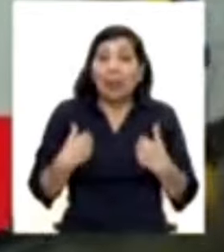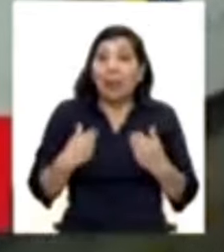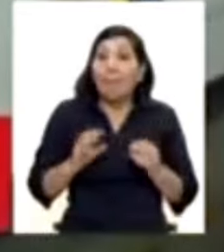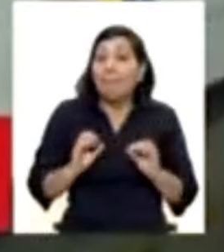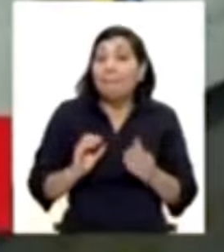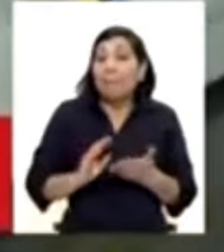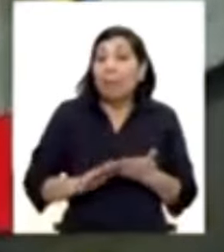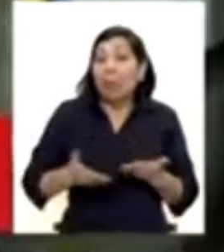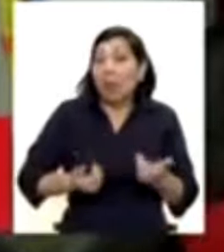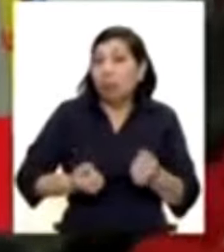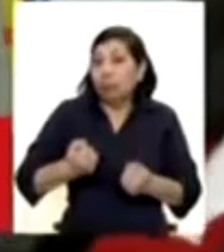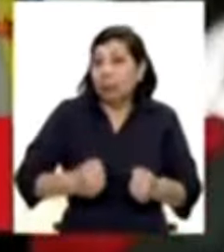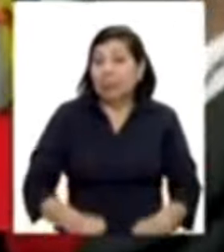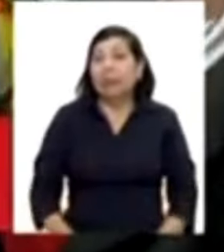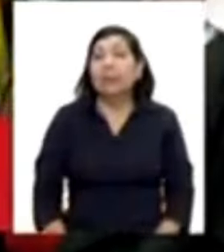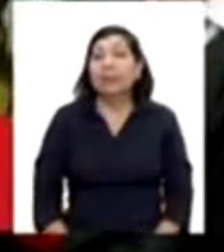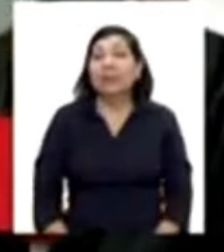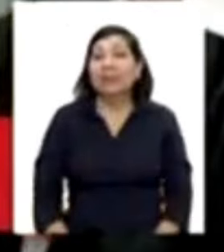una licencia de tránsito.